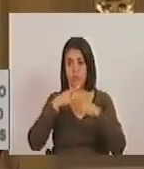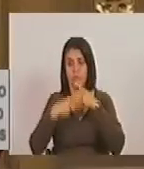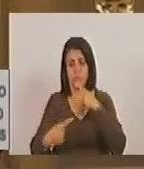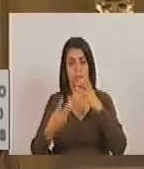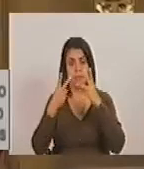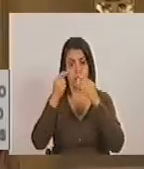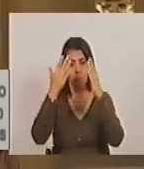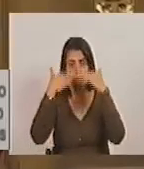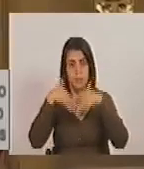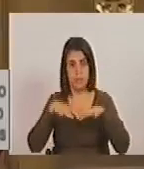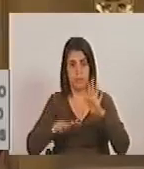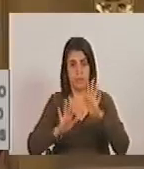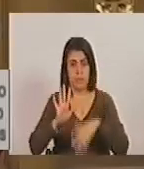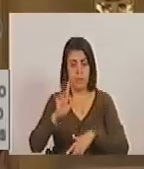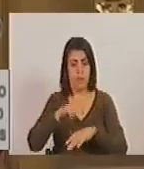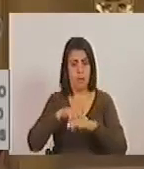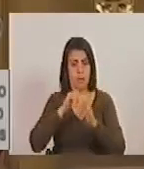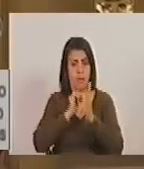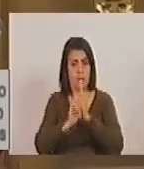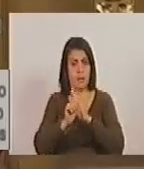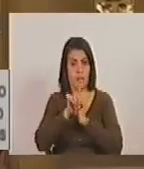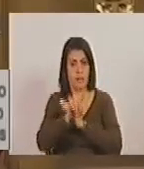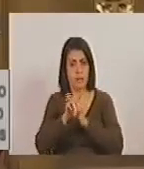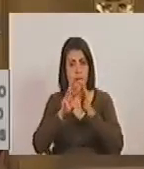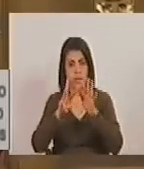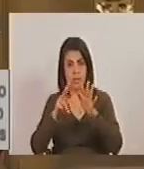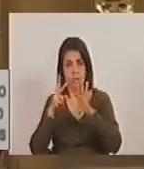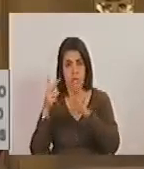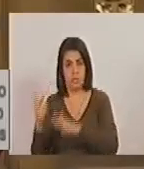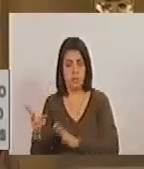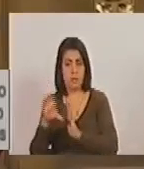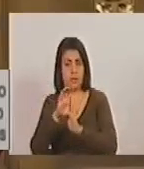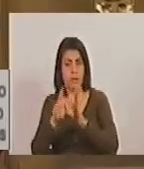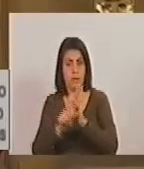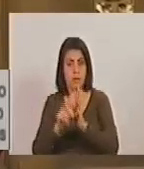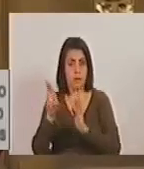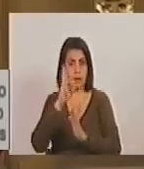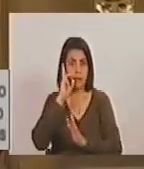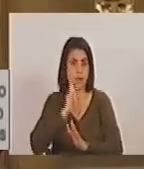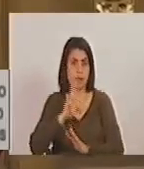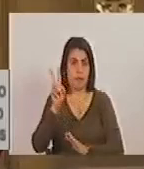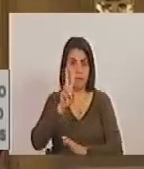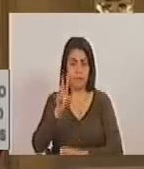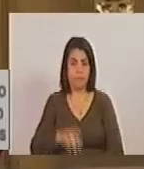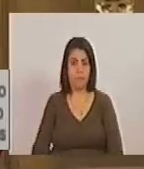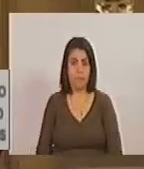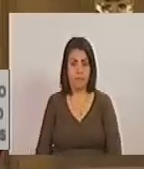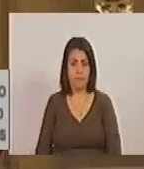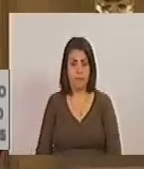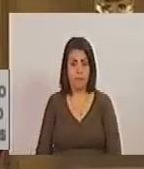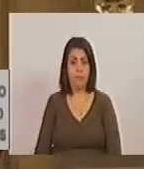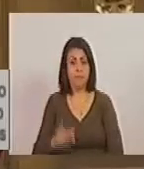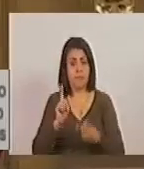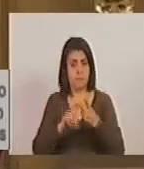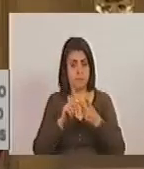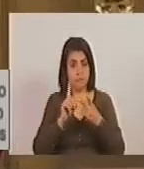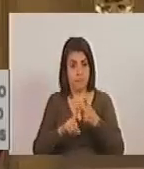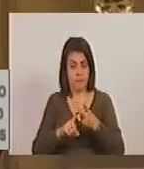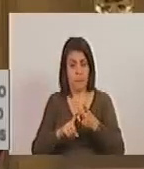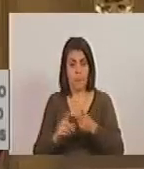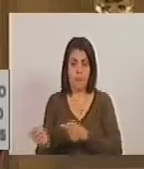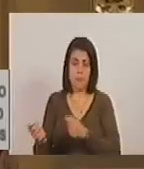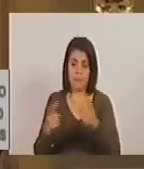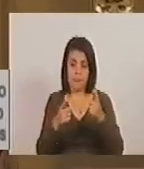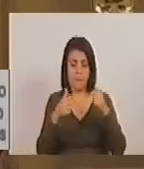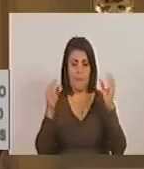en el numeral 15 del artículo 187 de la Constitución de la República Bolivariana de Venezuela. Segundo, remitir